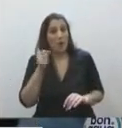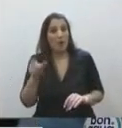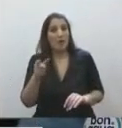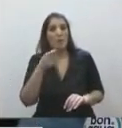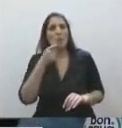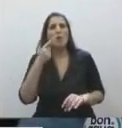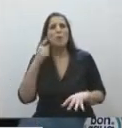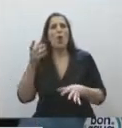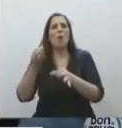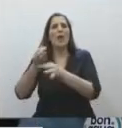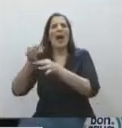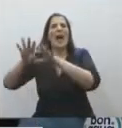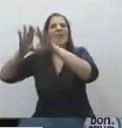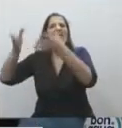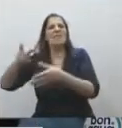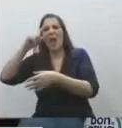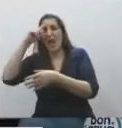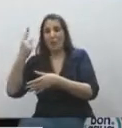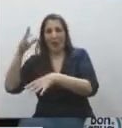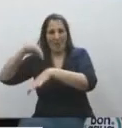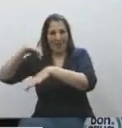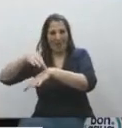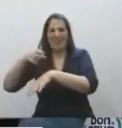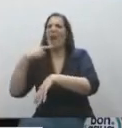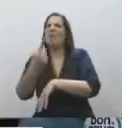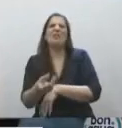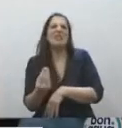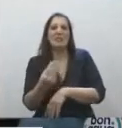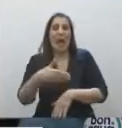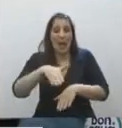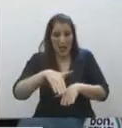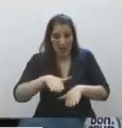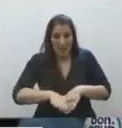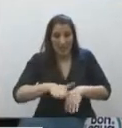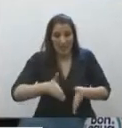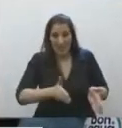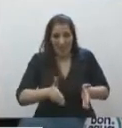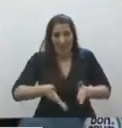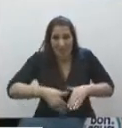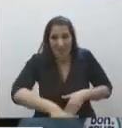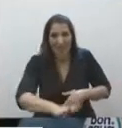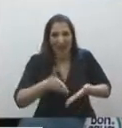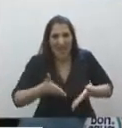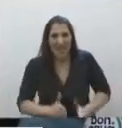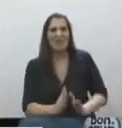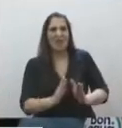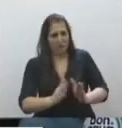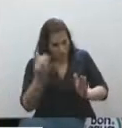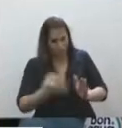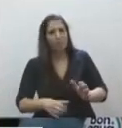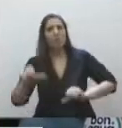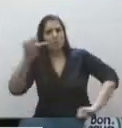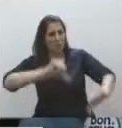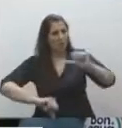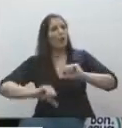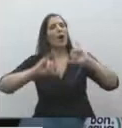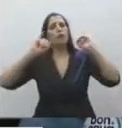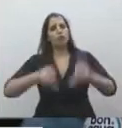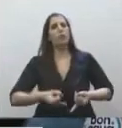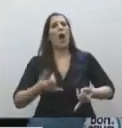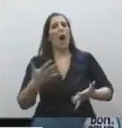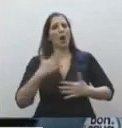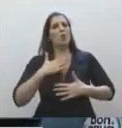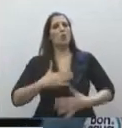confío que con el compromiso de todos podamos hacer otra Argentina, y esa es mi apuesta, ¿no? Senadora, soy Arancha Escribano, ¿cómo